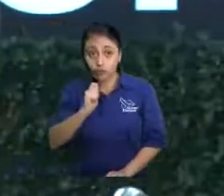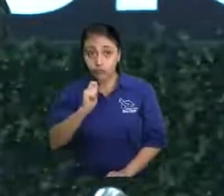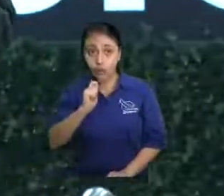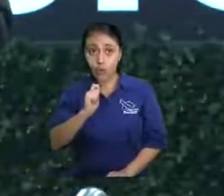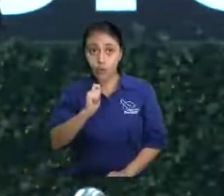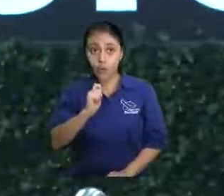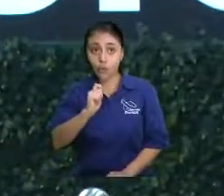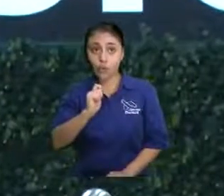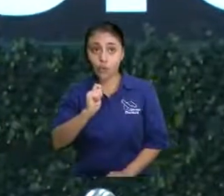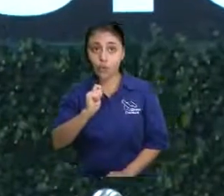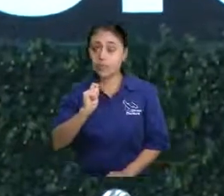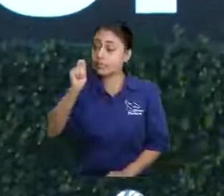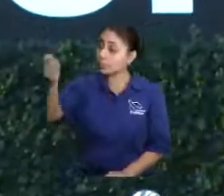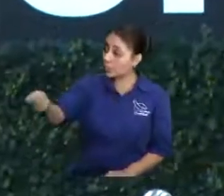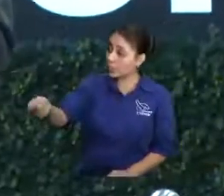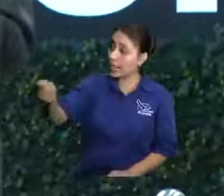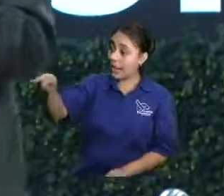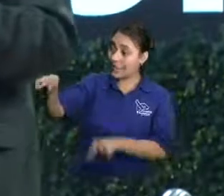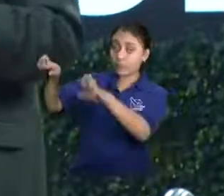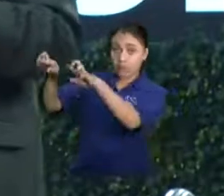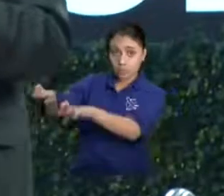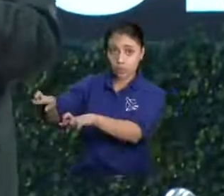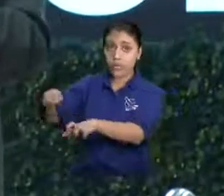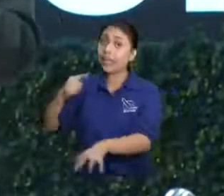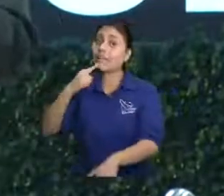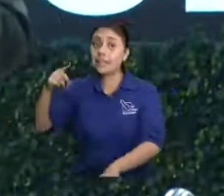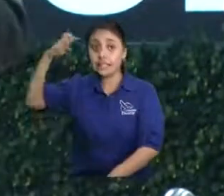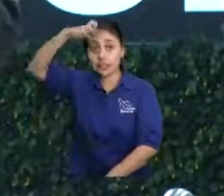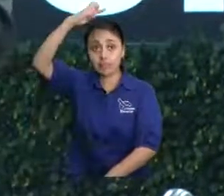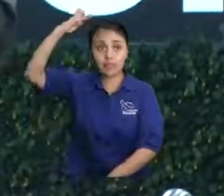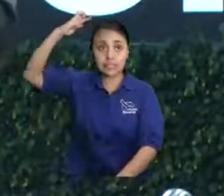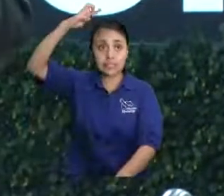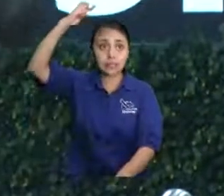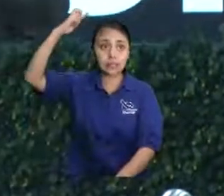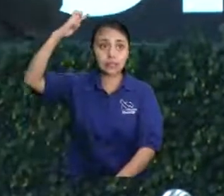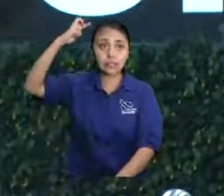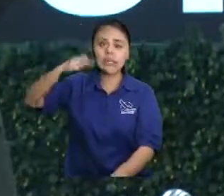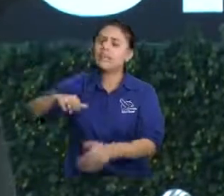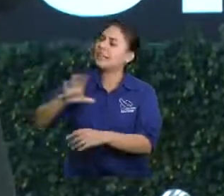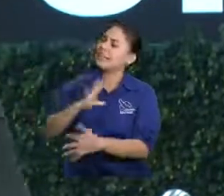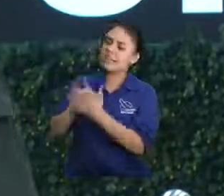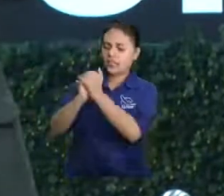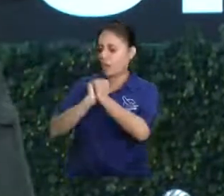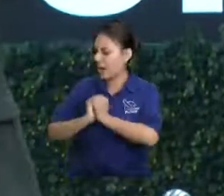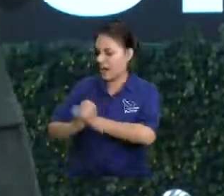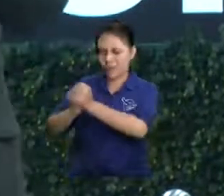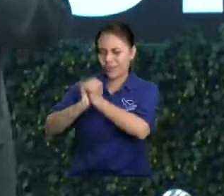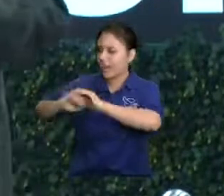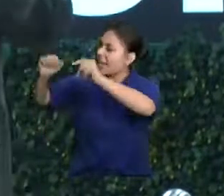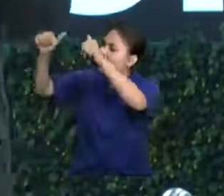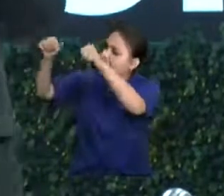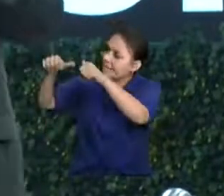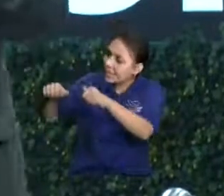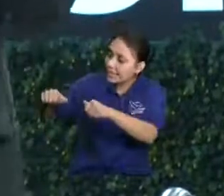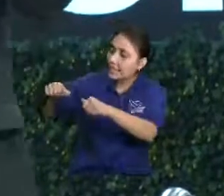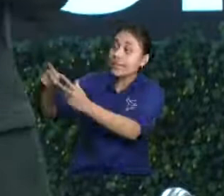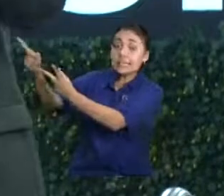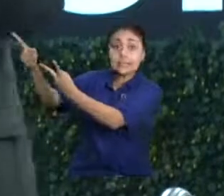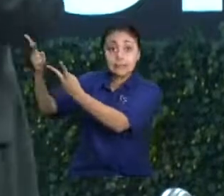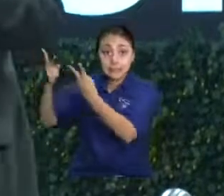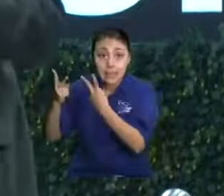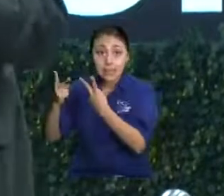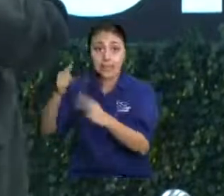tendría que, yo pienso pues, que le dan el micrófono y él tendría que todo un buen tiempo, Señor, por favor,